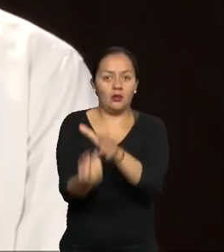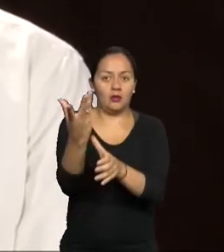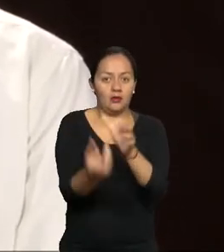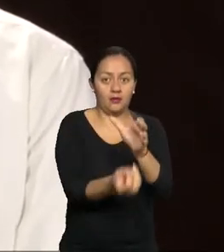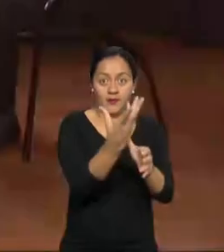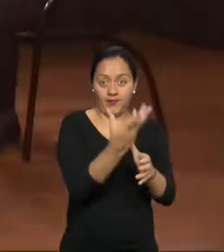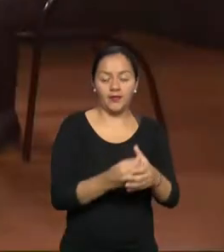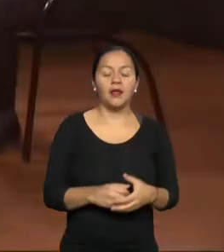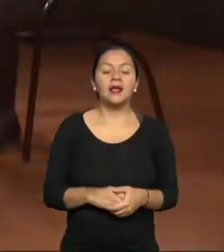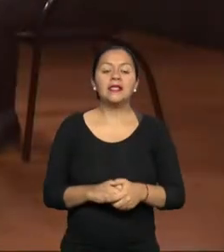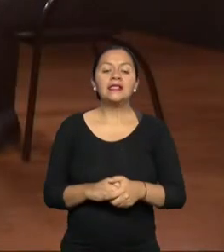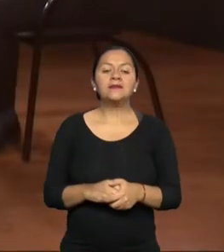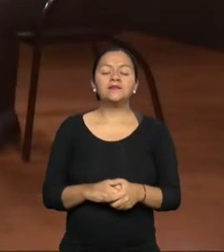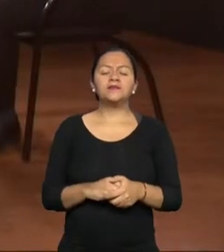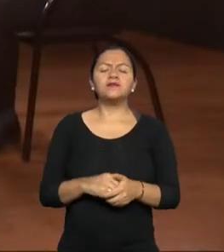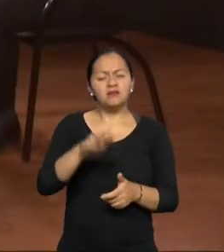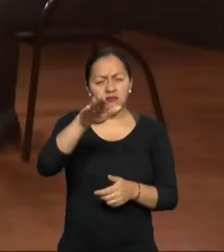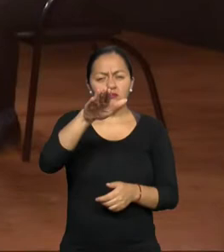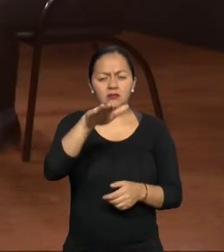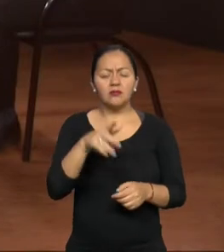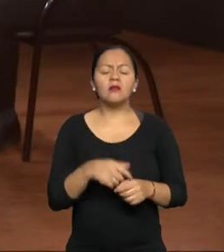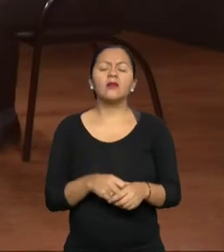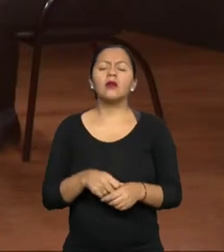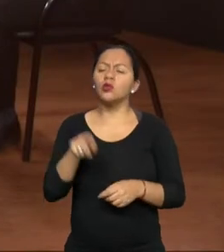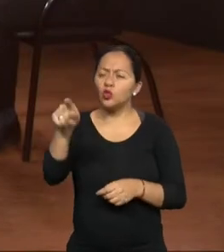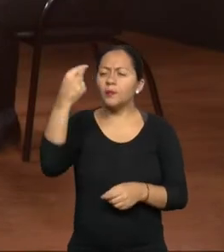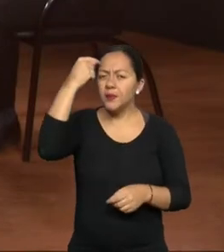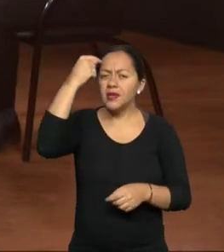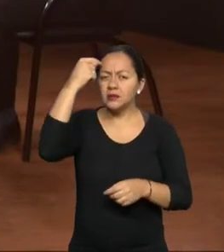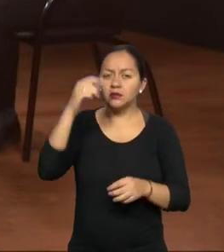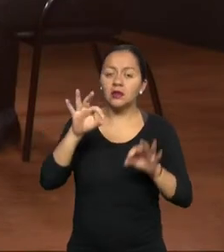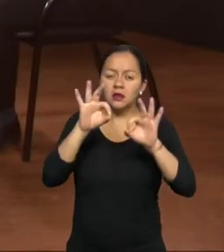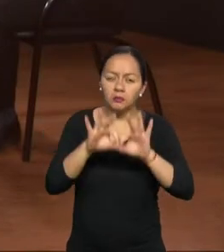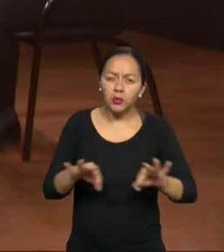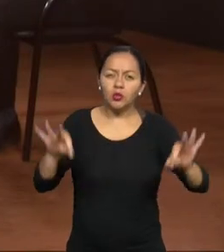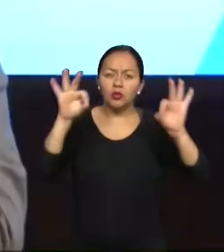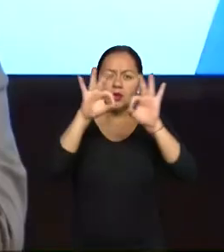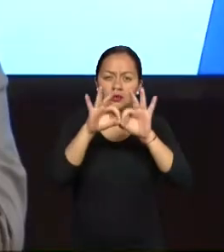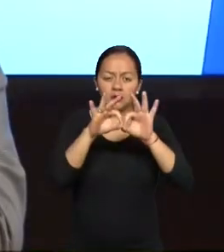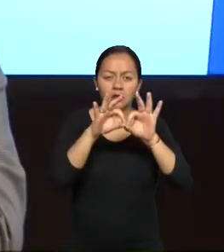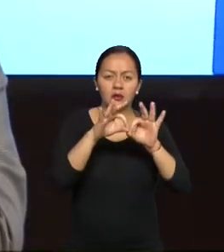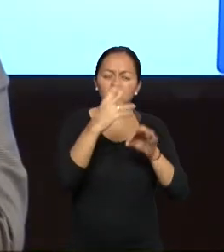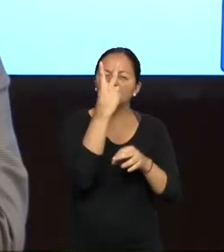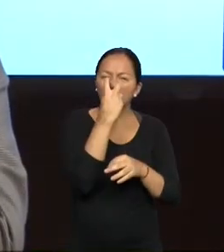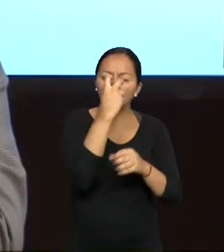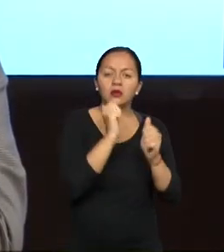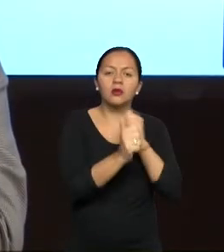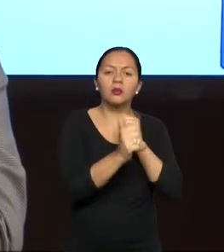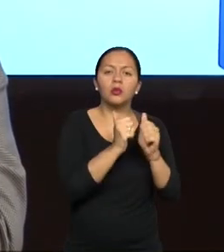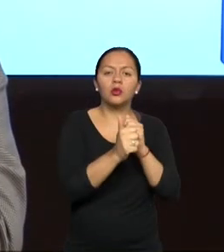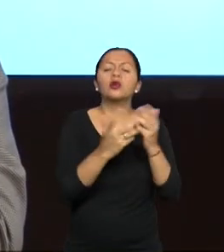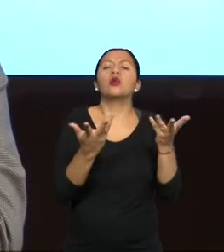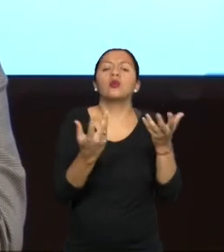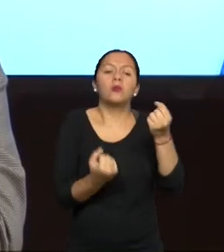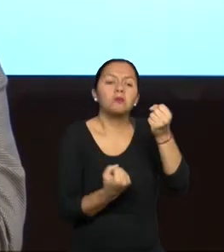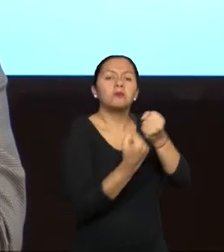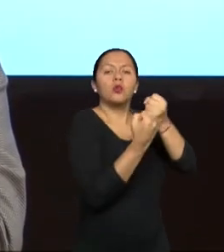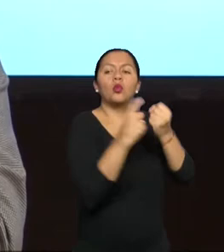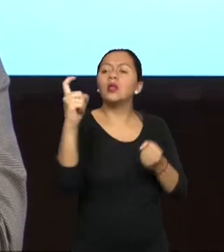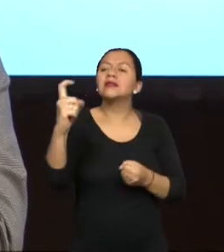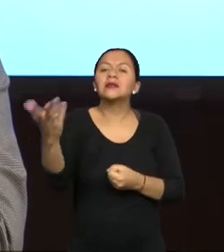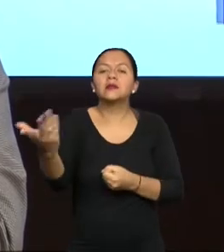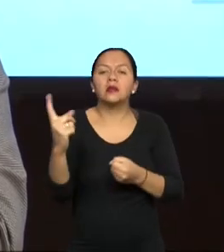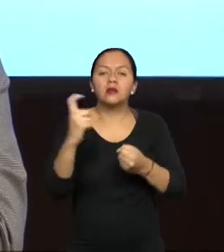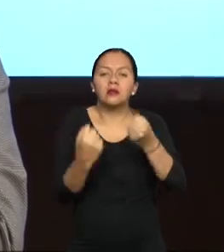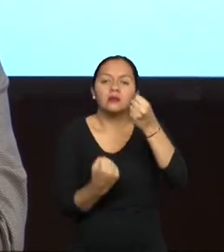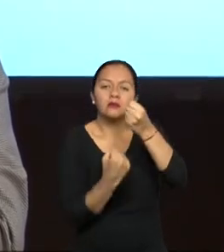¿qué crees que sea importante que necesite el deporte para las personas no videntes? ¿Qué apoyo más se necesitaría